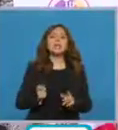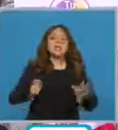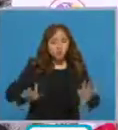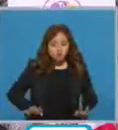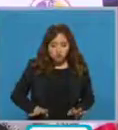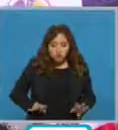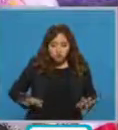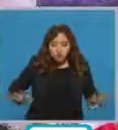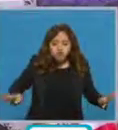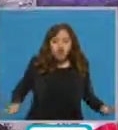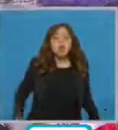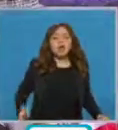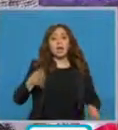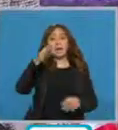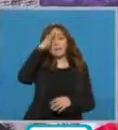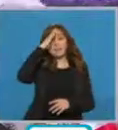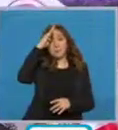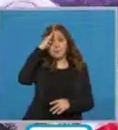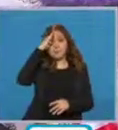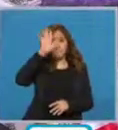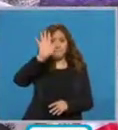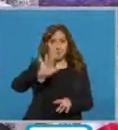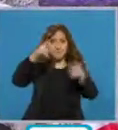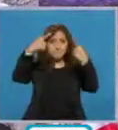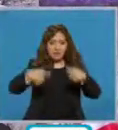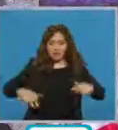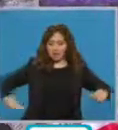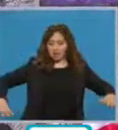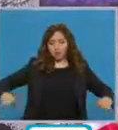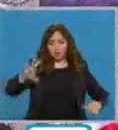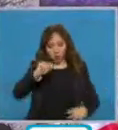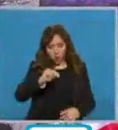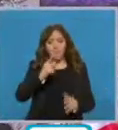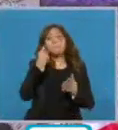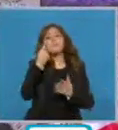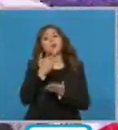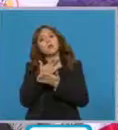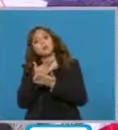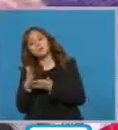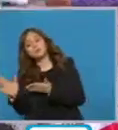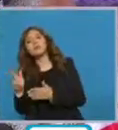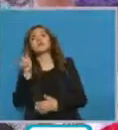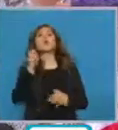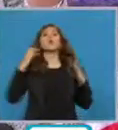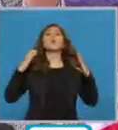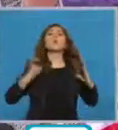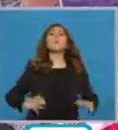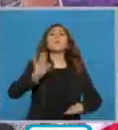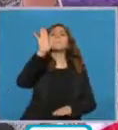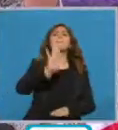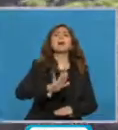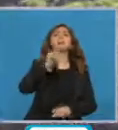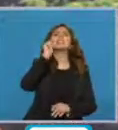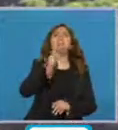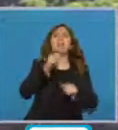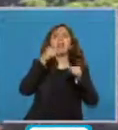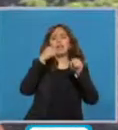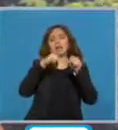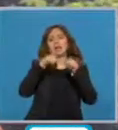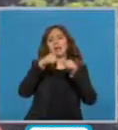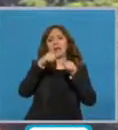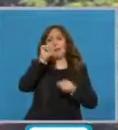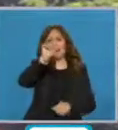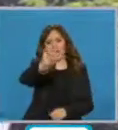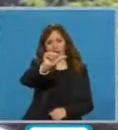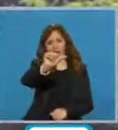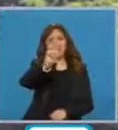¿no? Exacto. Sí. Entonces, eso pasa con el cuerpo H. ¿Qué pasa con el cuerpo A? El cuerpo A es un cuerpo que está así, por lo tanto los hombros son